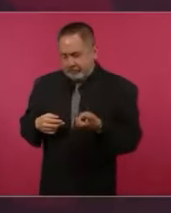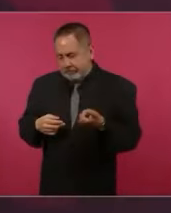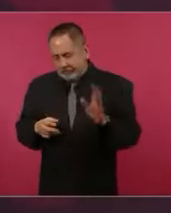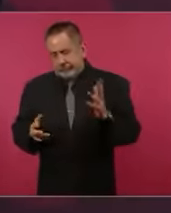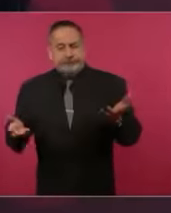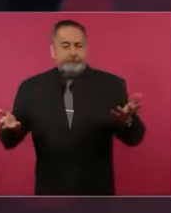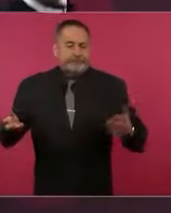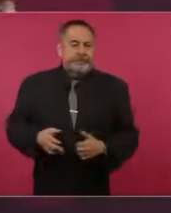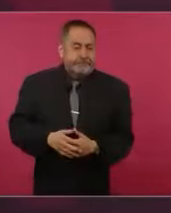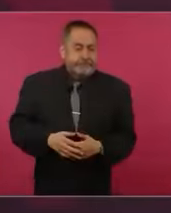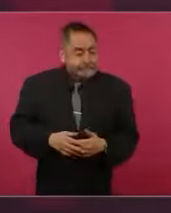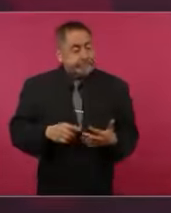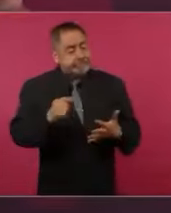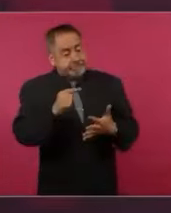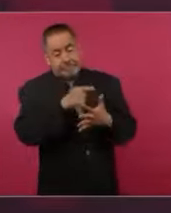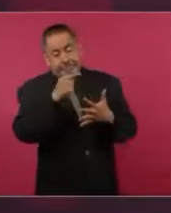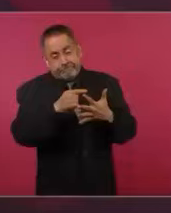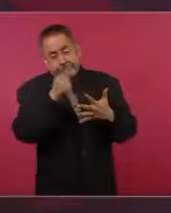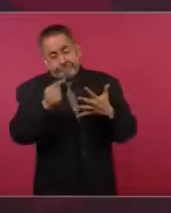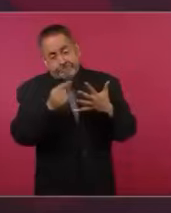Entonces, todo eso,